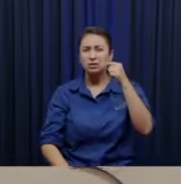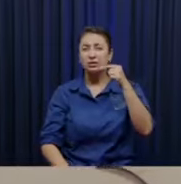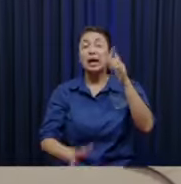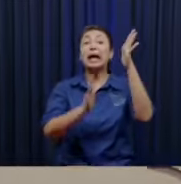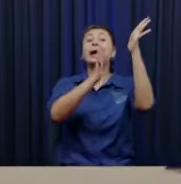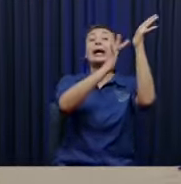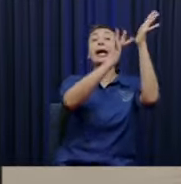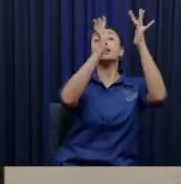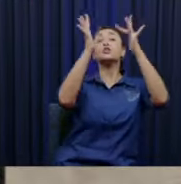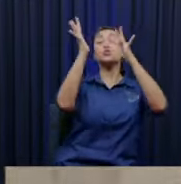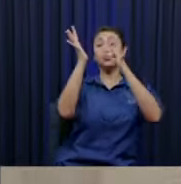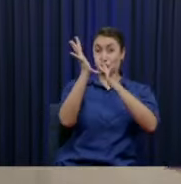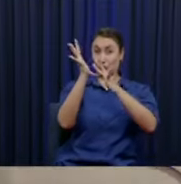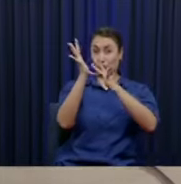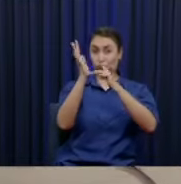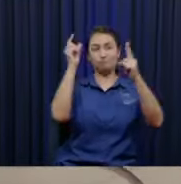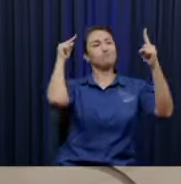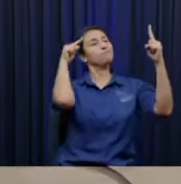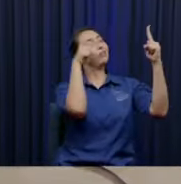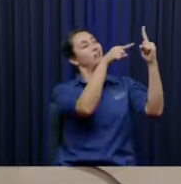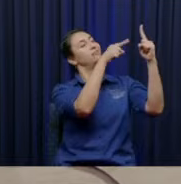Jesús, el postrer Adán.